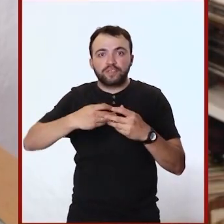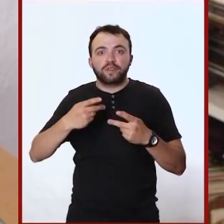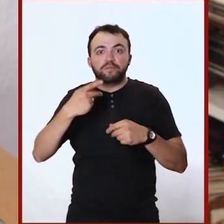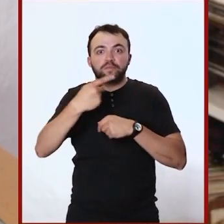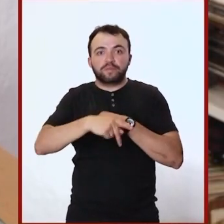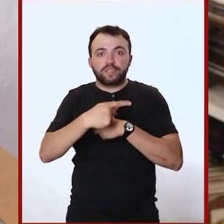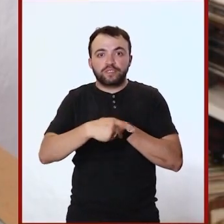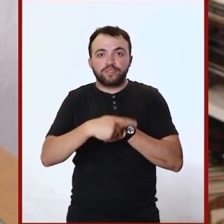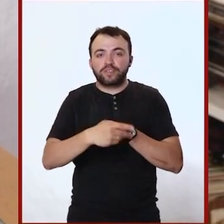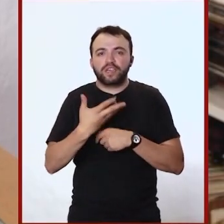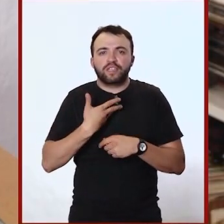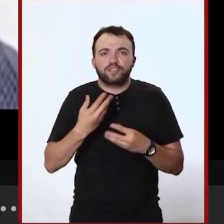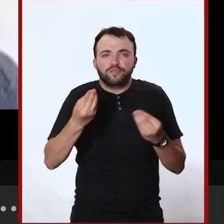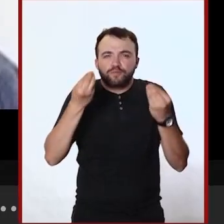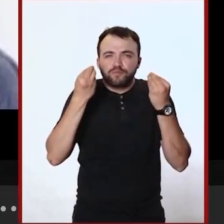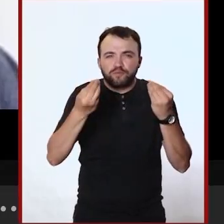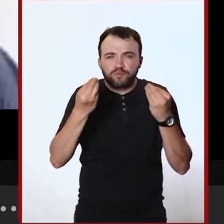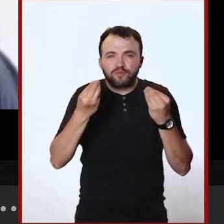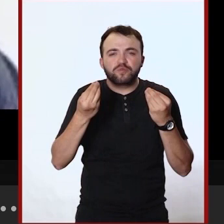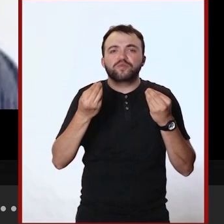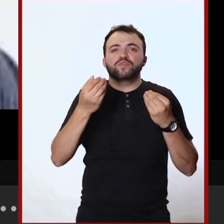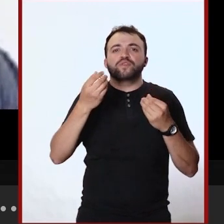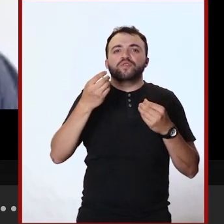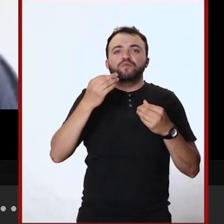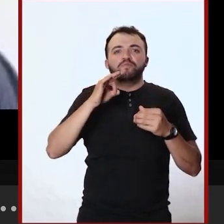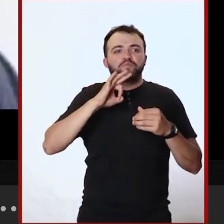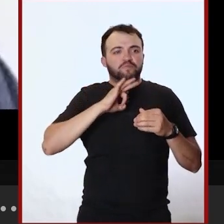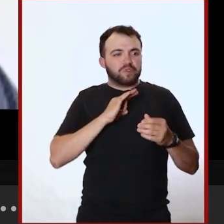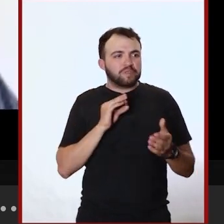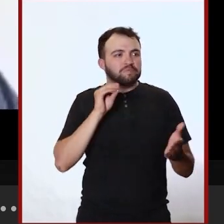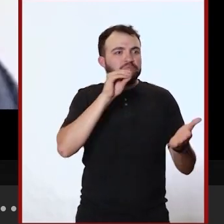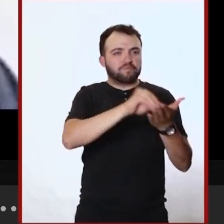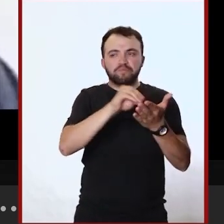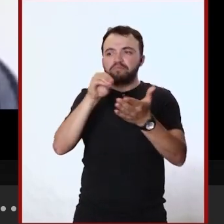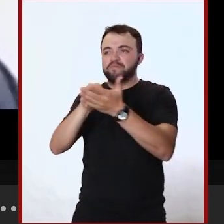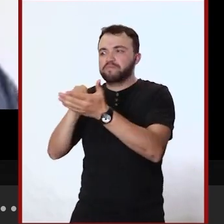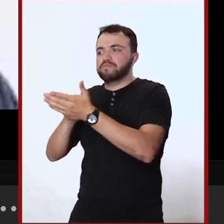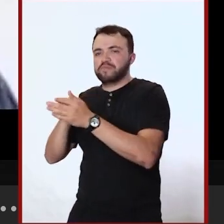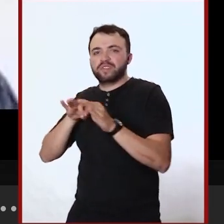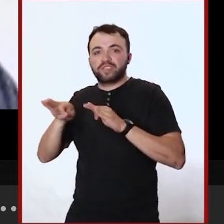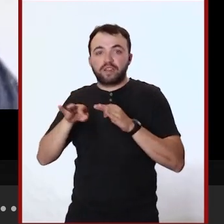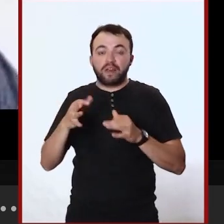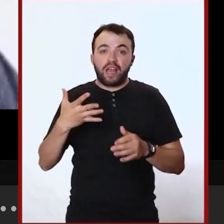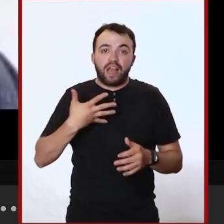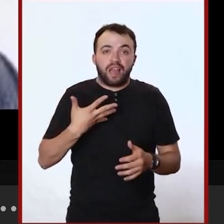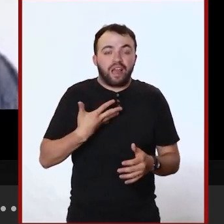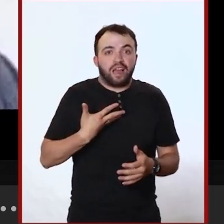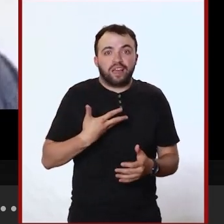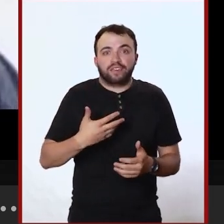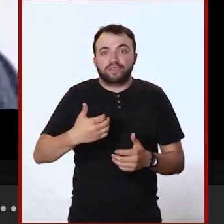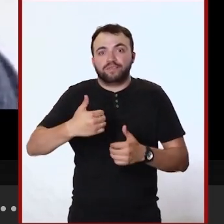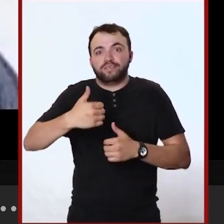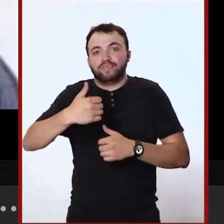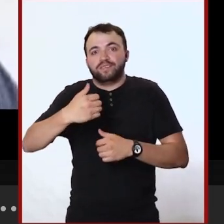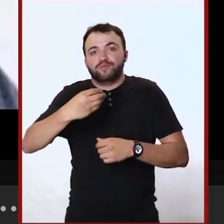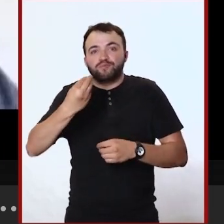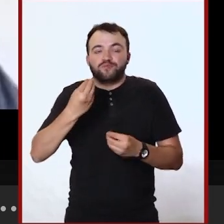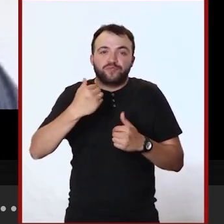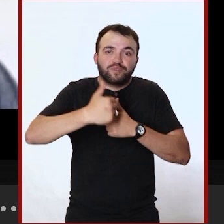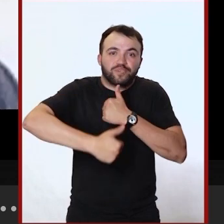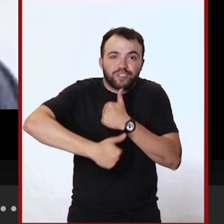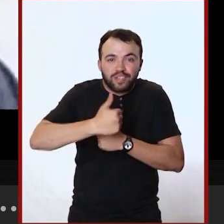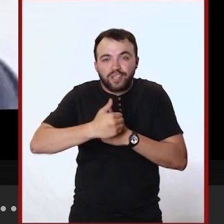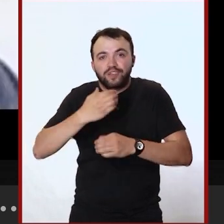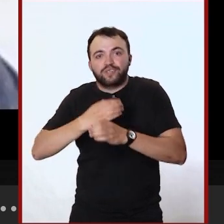O sea, el sector social no está resuelto, tenemos crisis sociales y políticas constantemente, el sector industrial y el